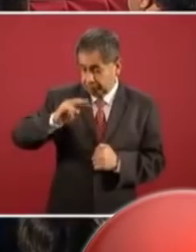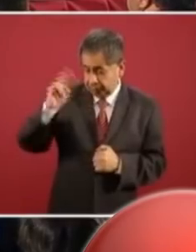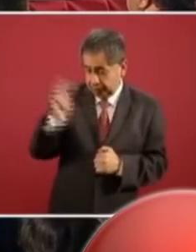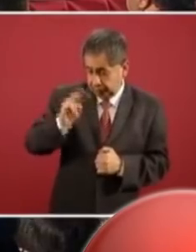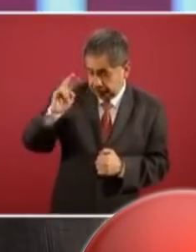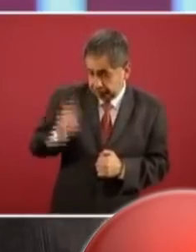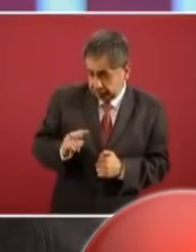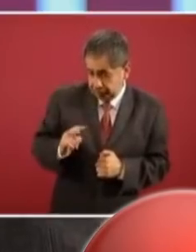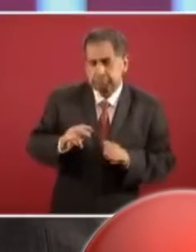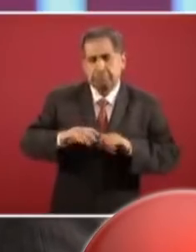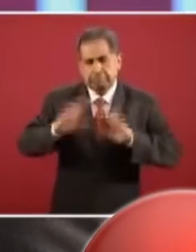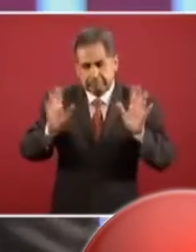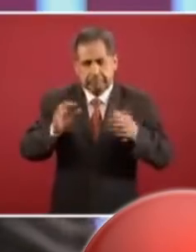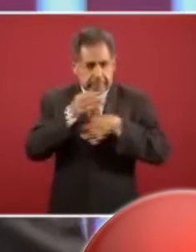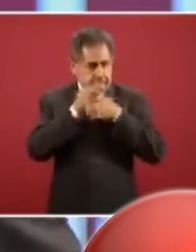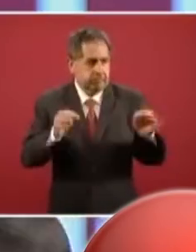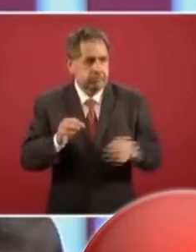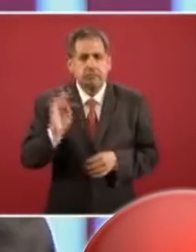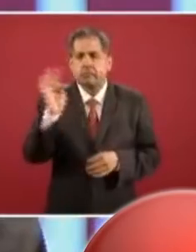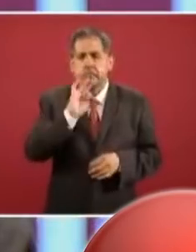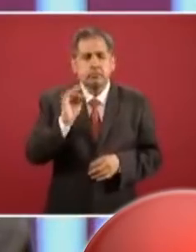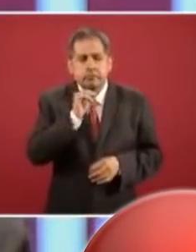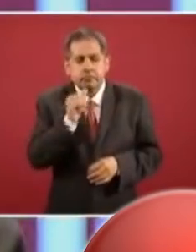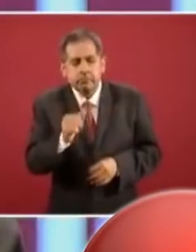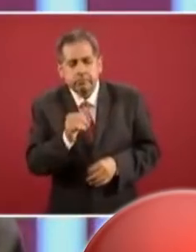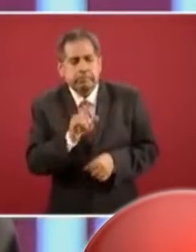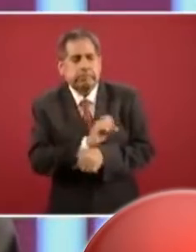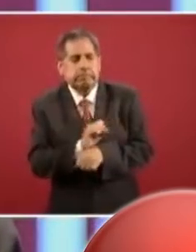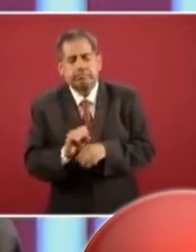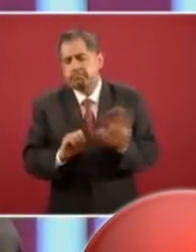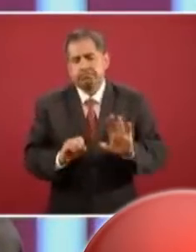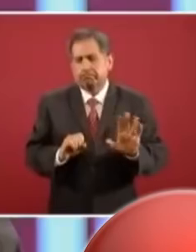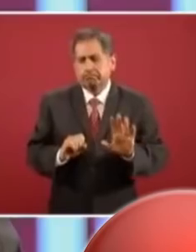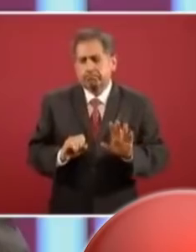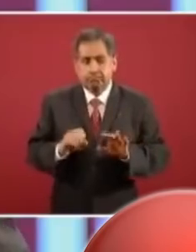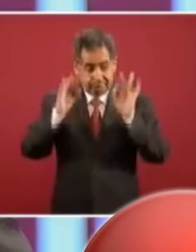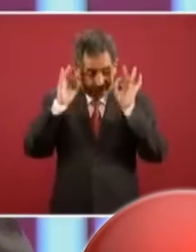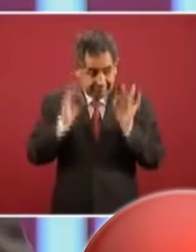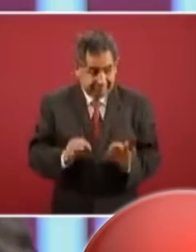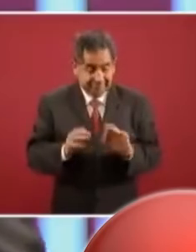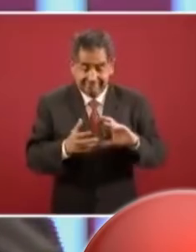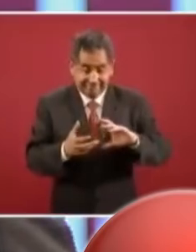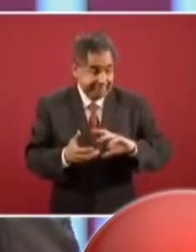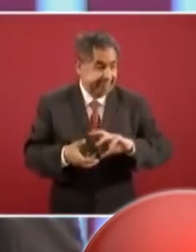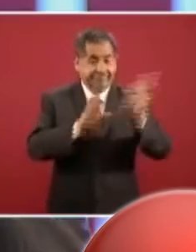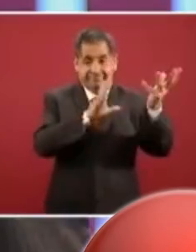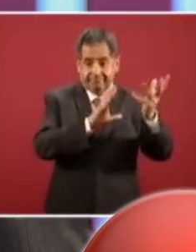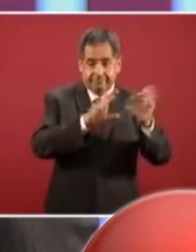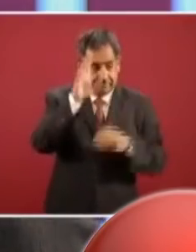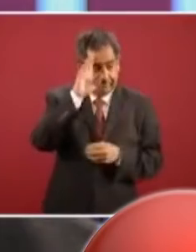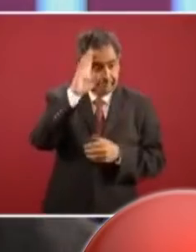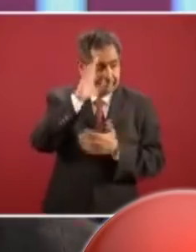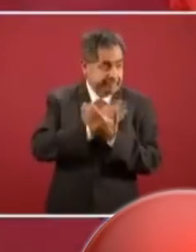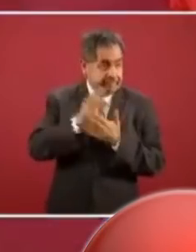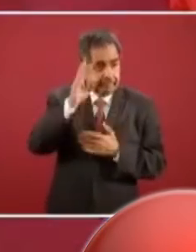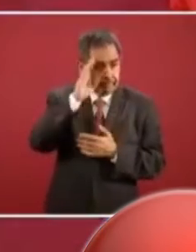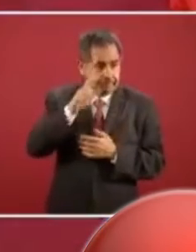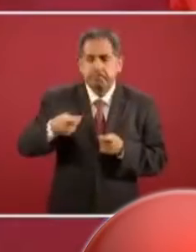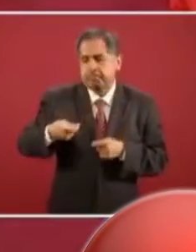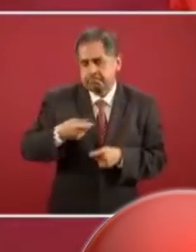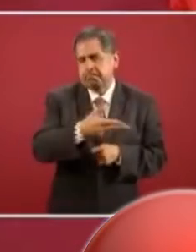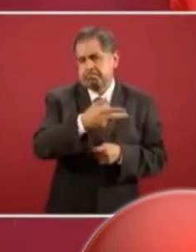realmente tiene la magnitud para ser una emergencia y se declara en desastre solamente aquello que tiene la magnitud para ser un